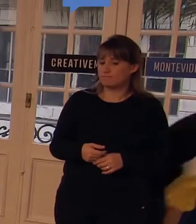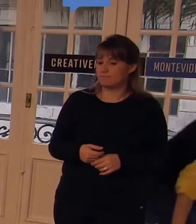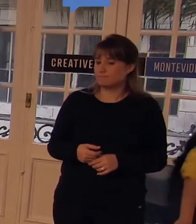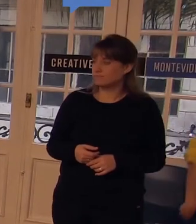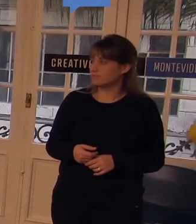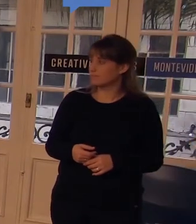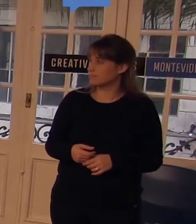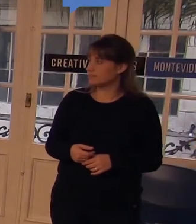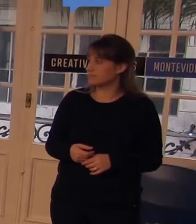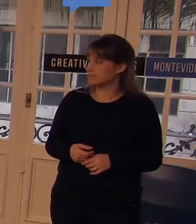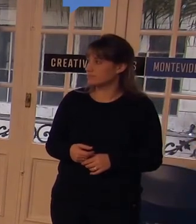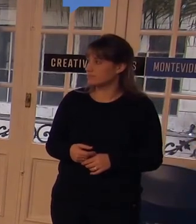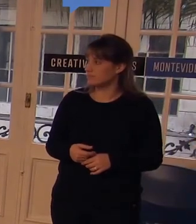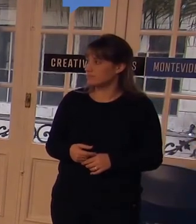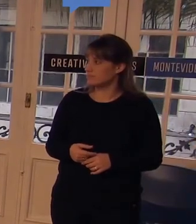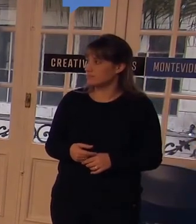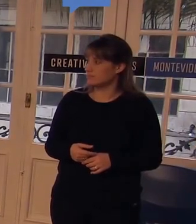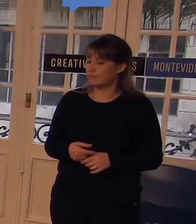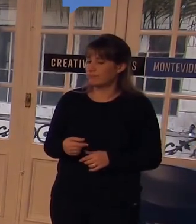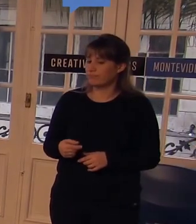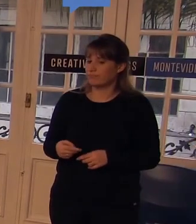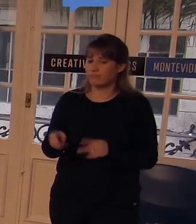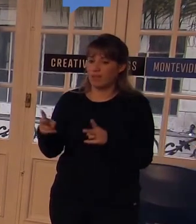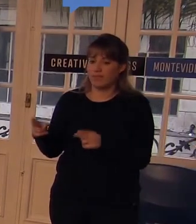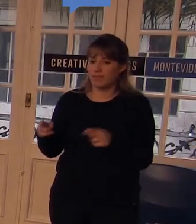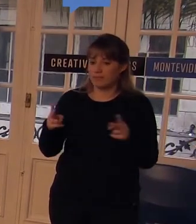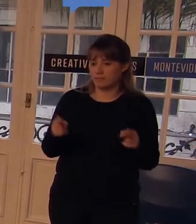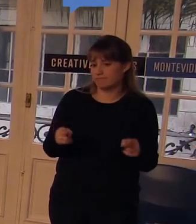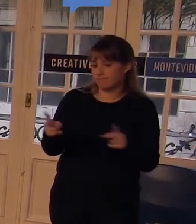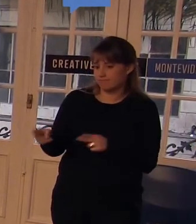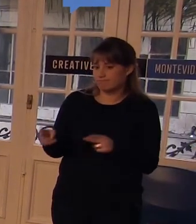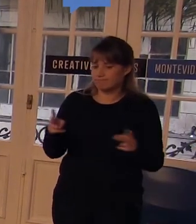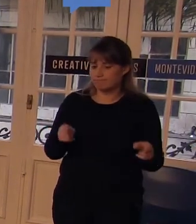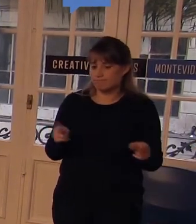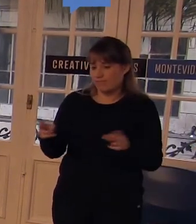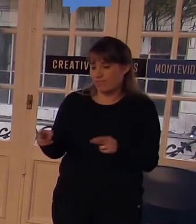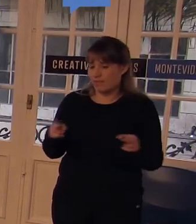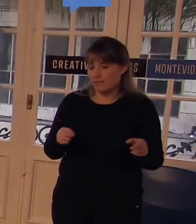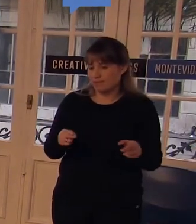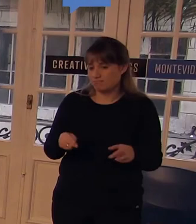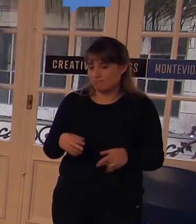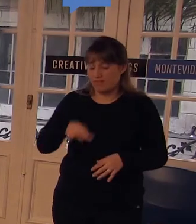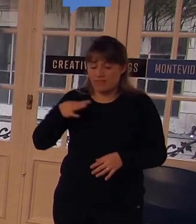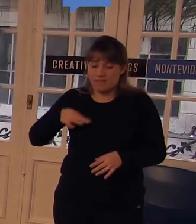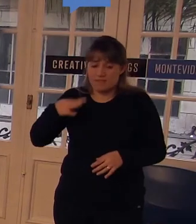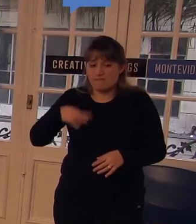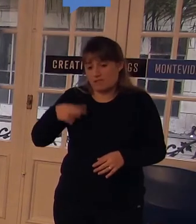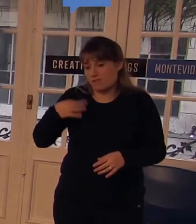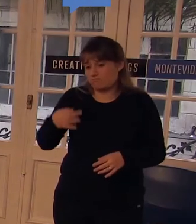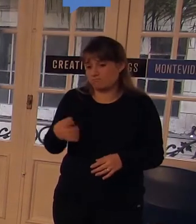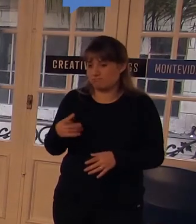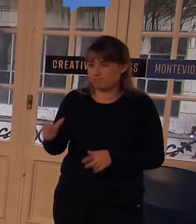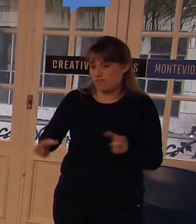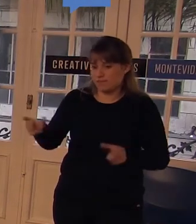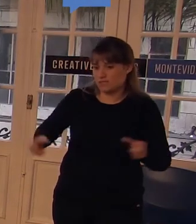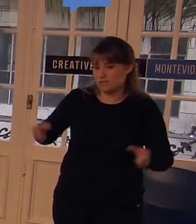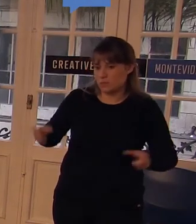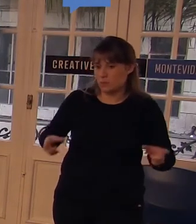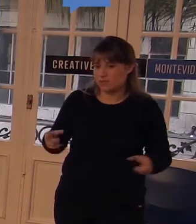Eso lo puedo llevar también a lo que son los ciclos que vivimos todos. En este caso es el ciclo de la vida, pero bueno.